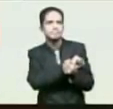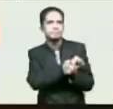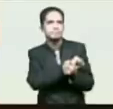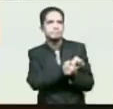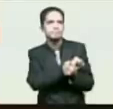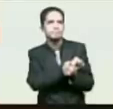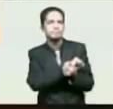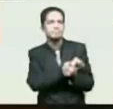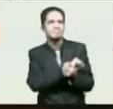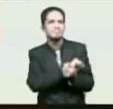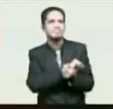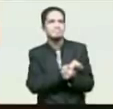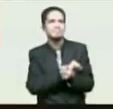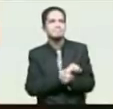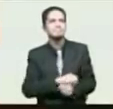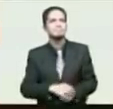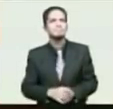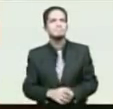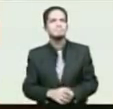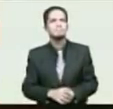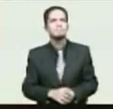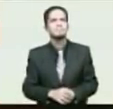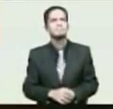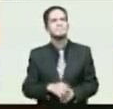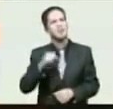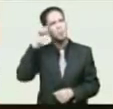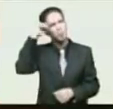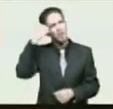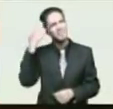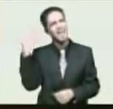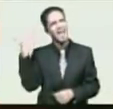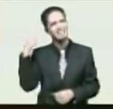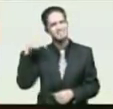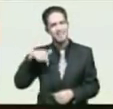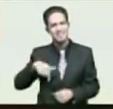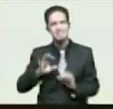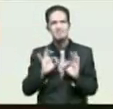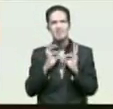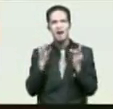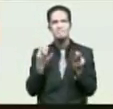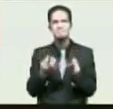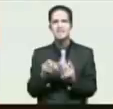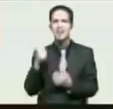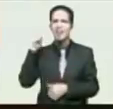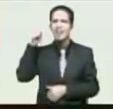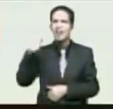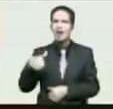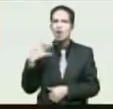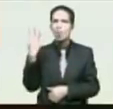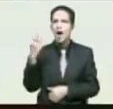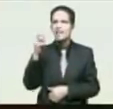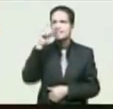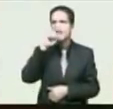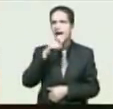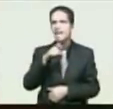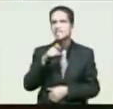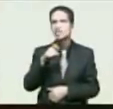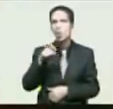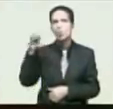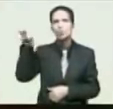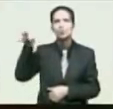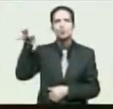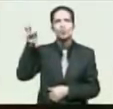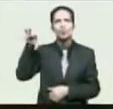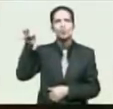tragaron las grandes familias aquí en Venezuela los ingresos petroleros de más de 40 años. Las grandes familias que hoy